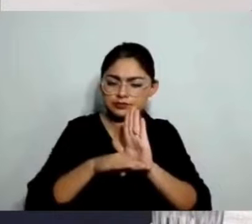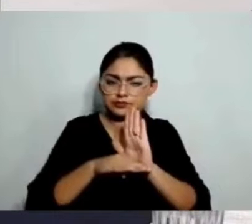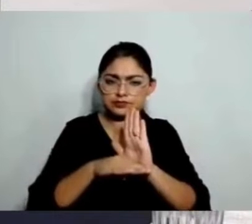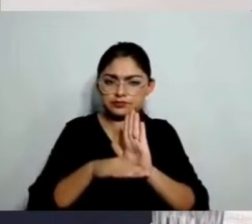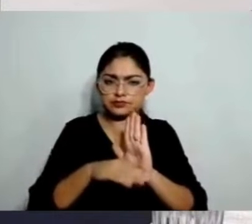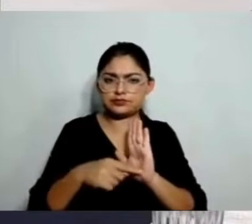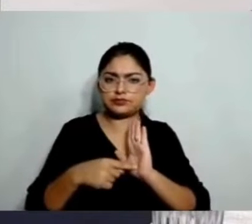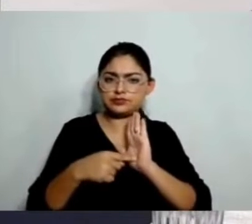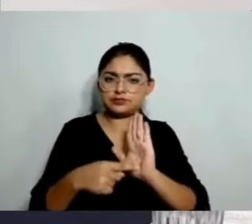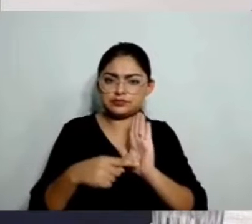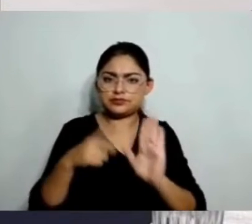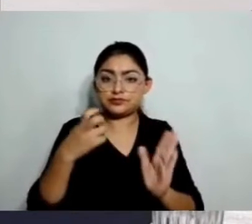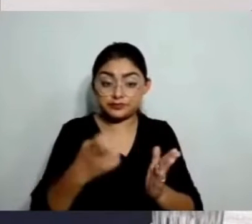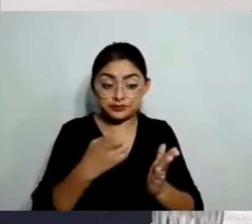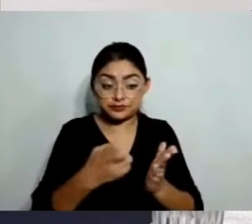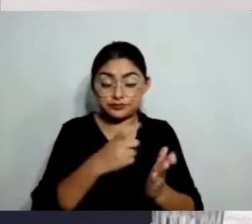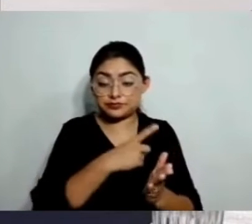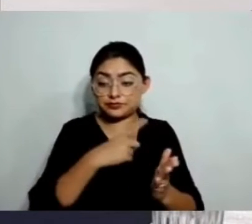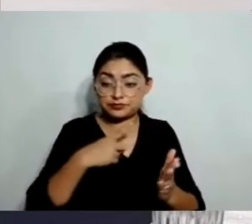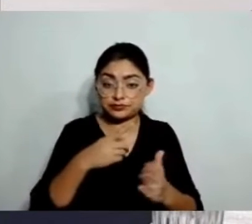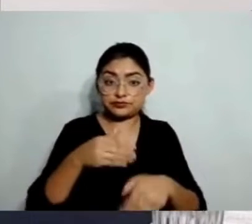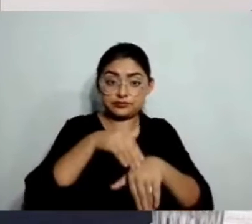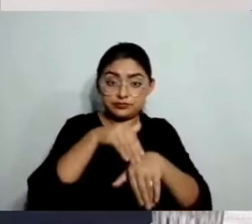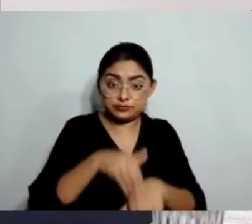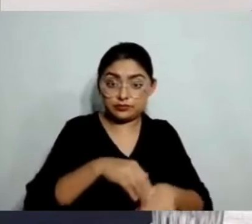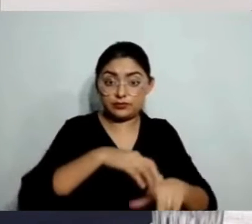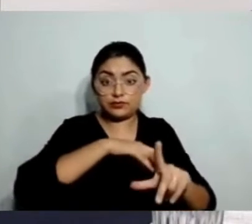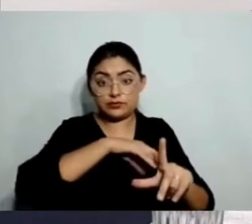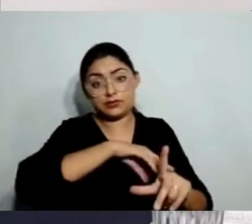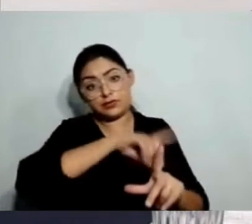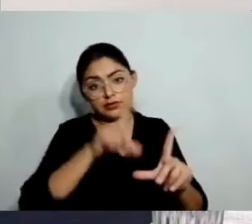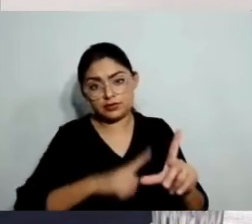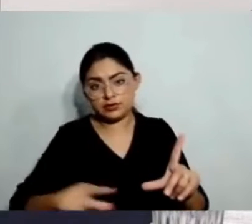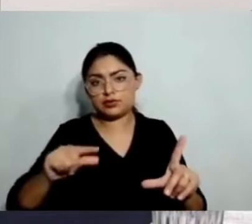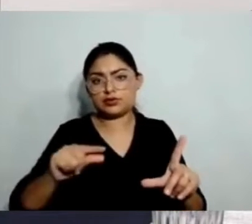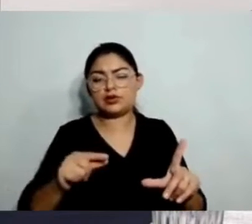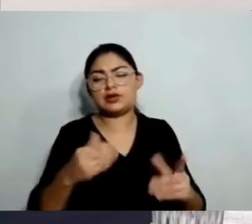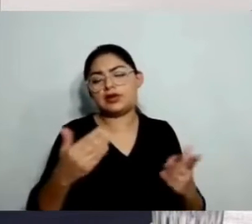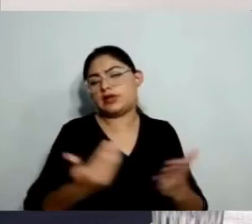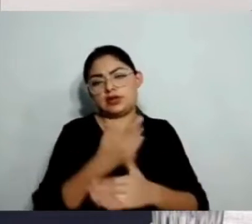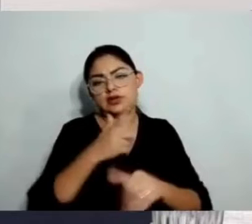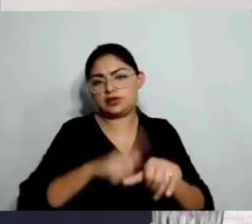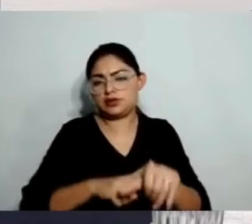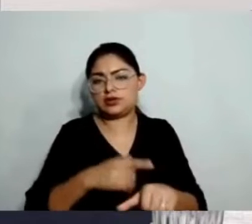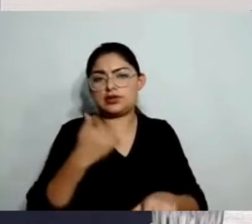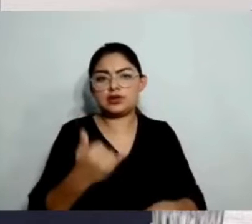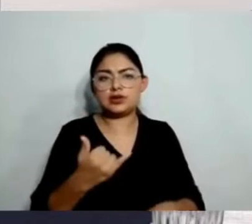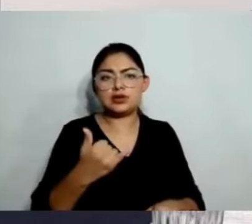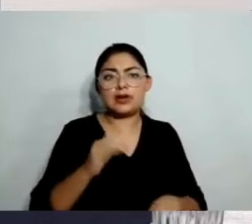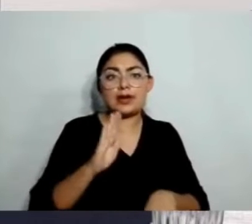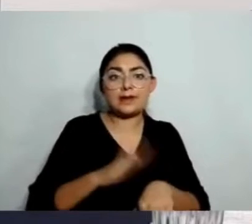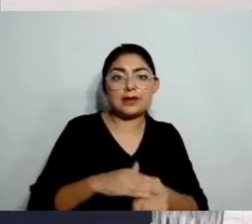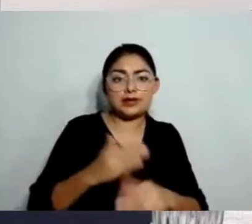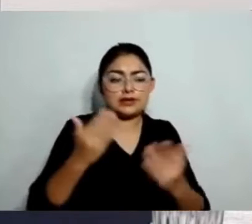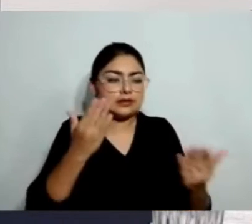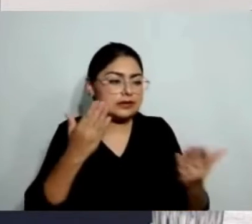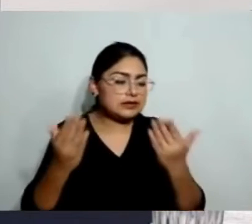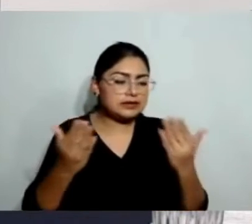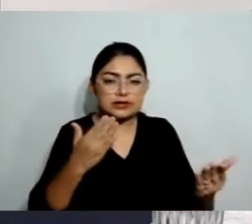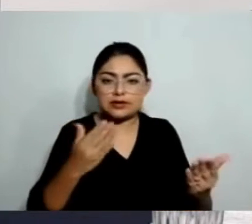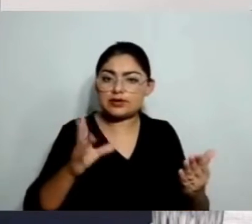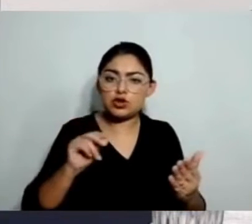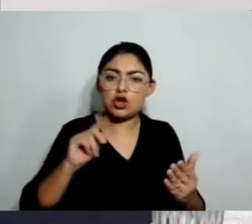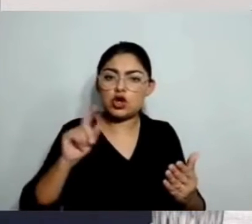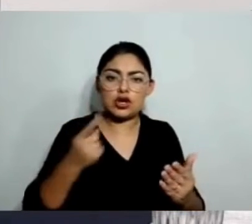aplicados en sede nacional y sin dar tal vez tanto peso A que no es criterio vinculante en